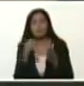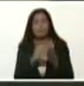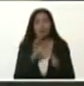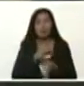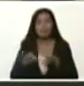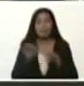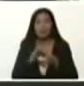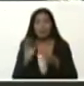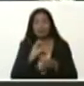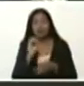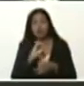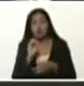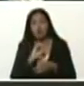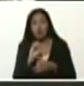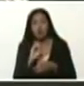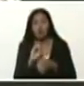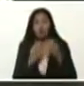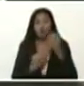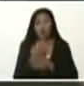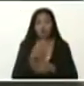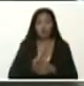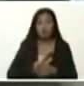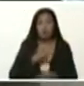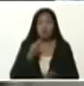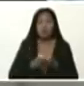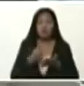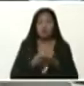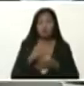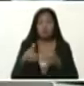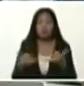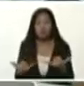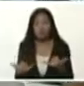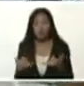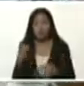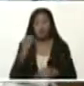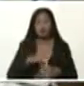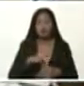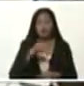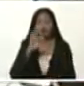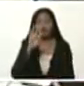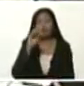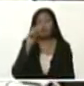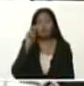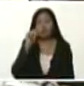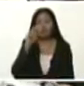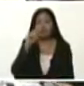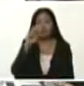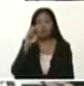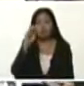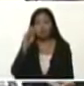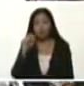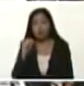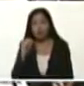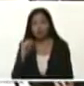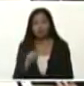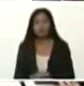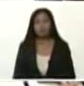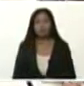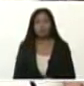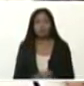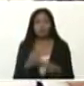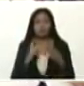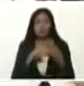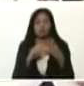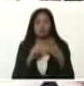petros, teniendo como fuente de financiamiento el Fonden, aprobado también. En tercer